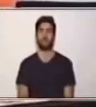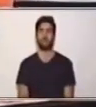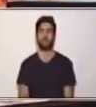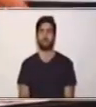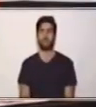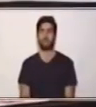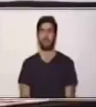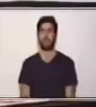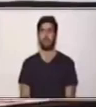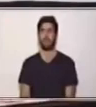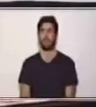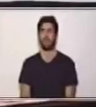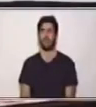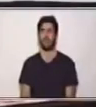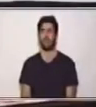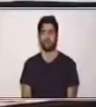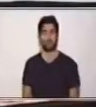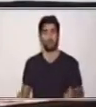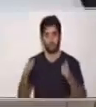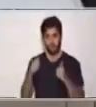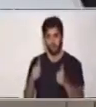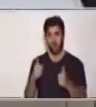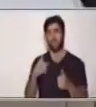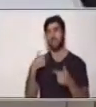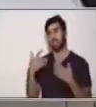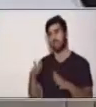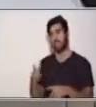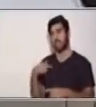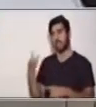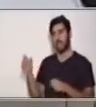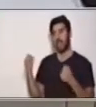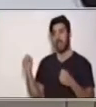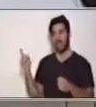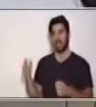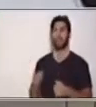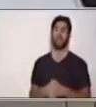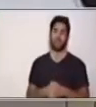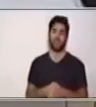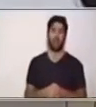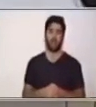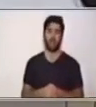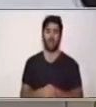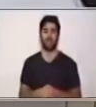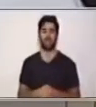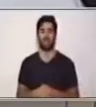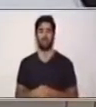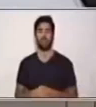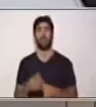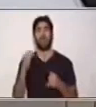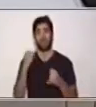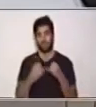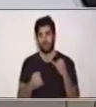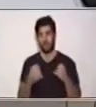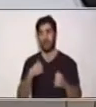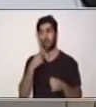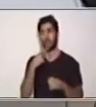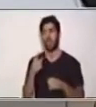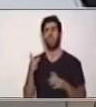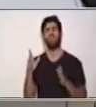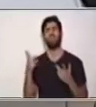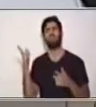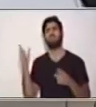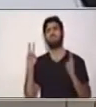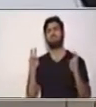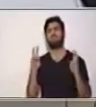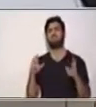¿Ya? Y ahí sería mi operación. Respuesta en todo caso acá, voy a decir, obviamente, ¿de qué estoy hablando